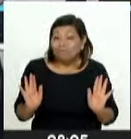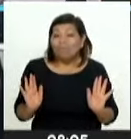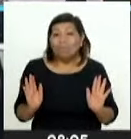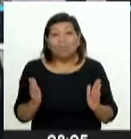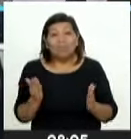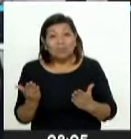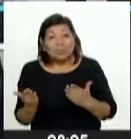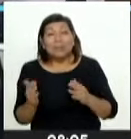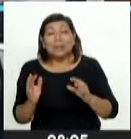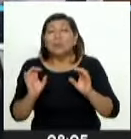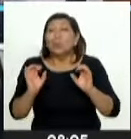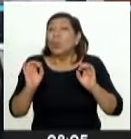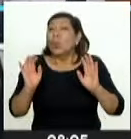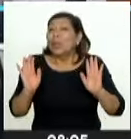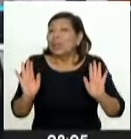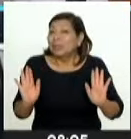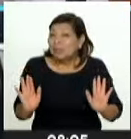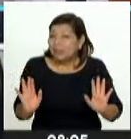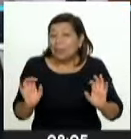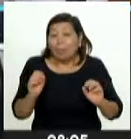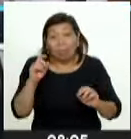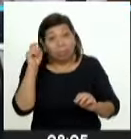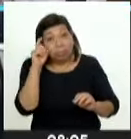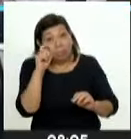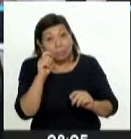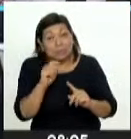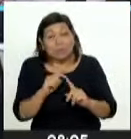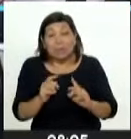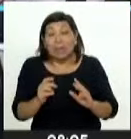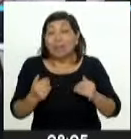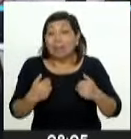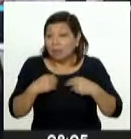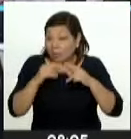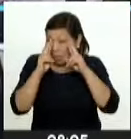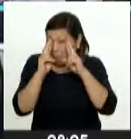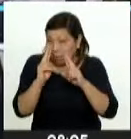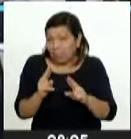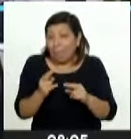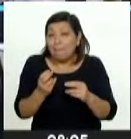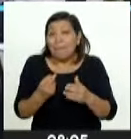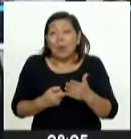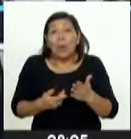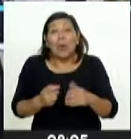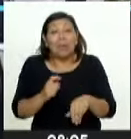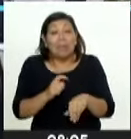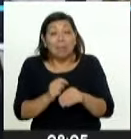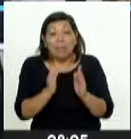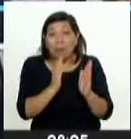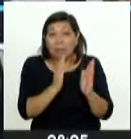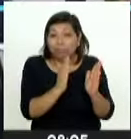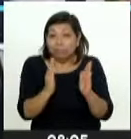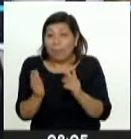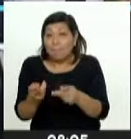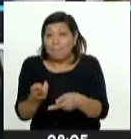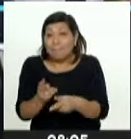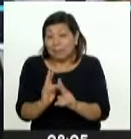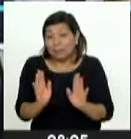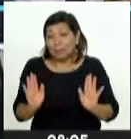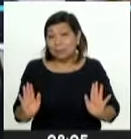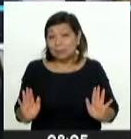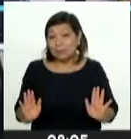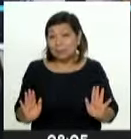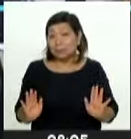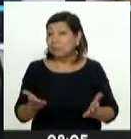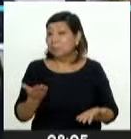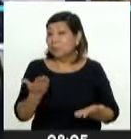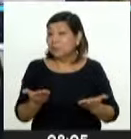digamos, eventuales y graves, te tienen que respetar la tasa pactada durante el tiempo que tienes el préstamo. Ahora,